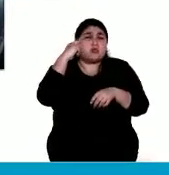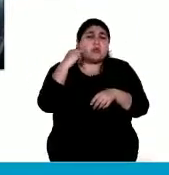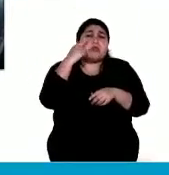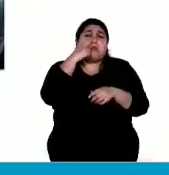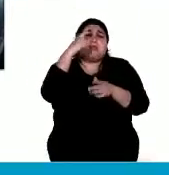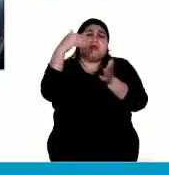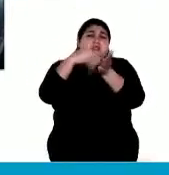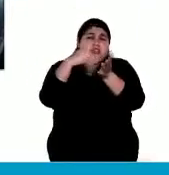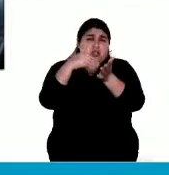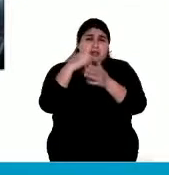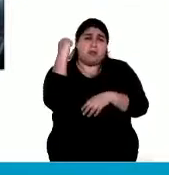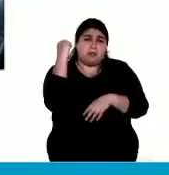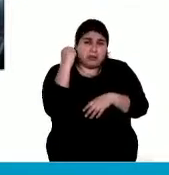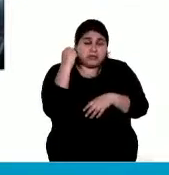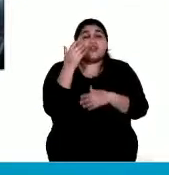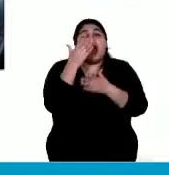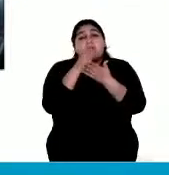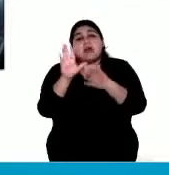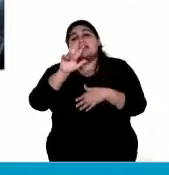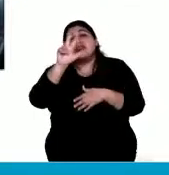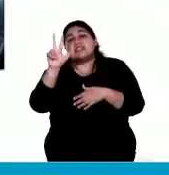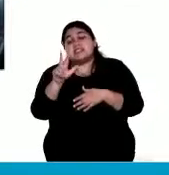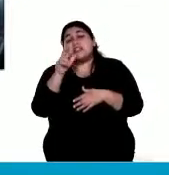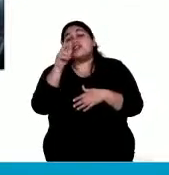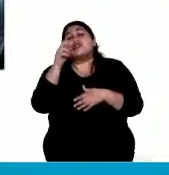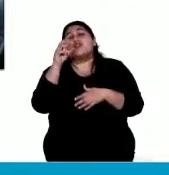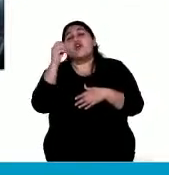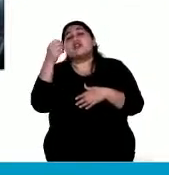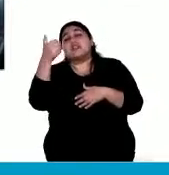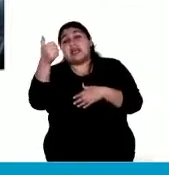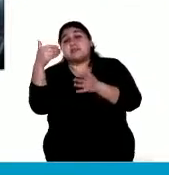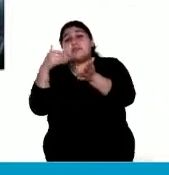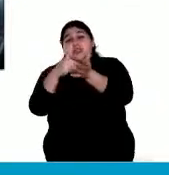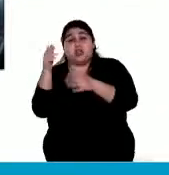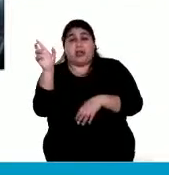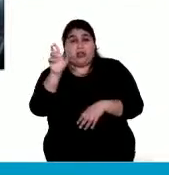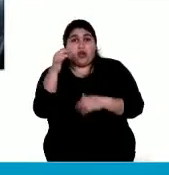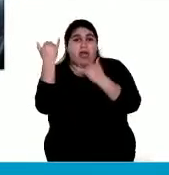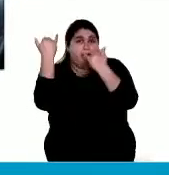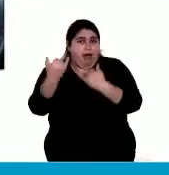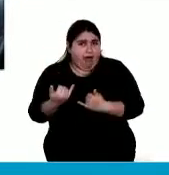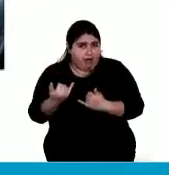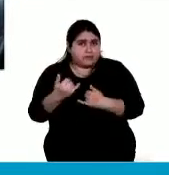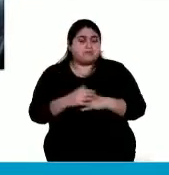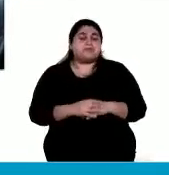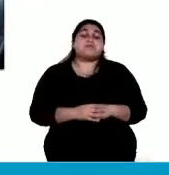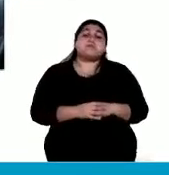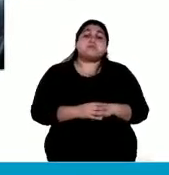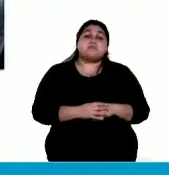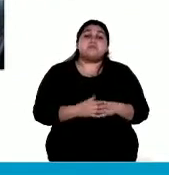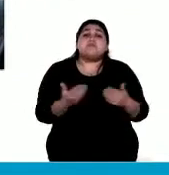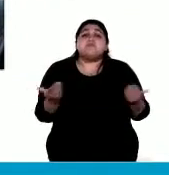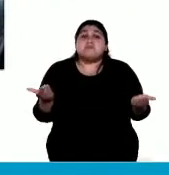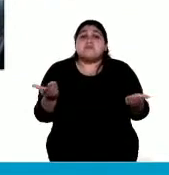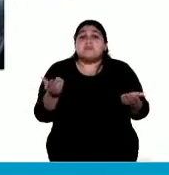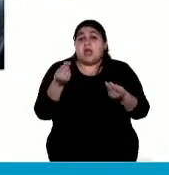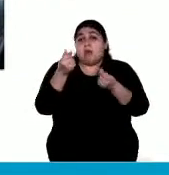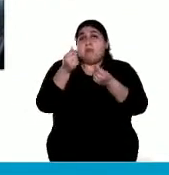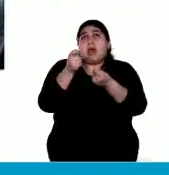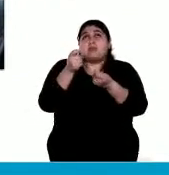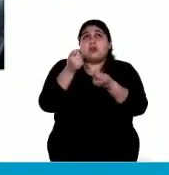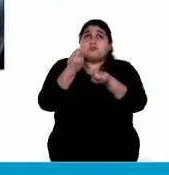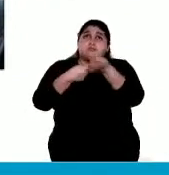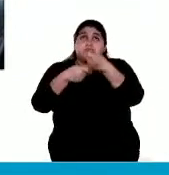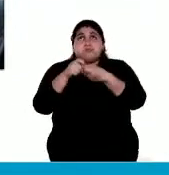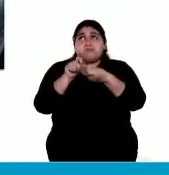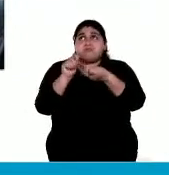de pesos y 306 millones de dólares. ¿Sí? Es decir, al cambio de hoy, con la devaluación que han